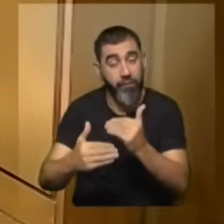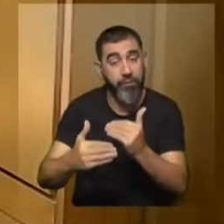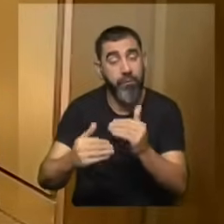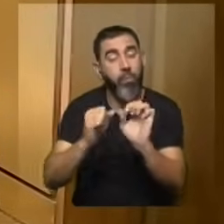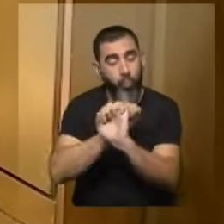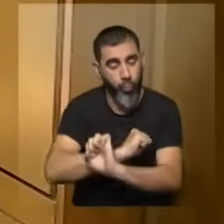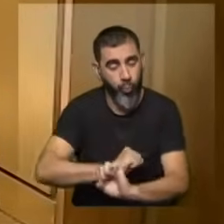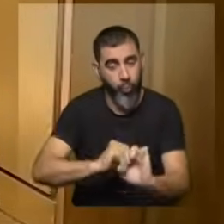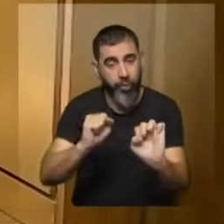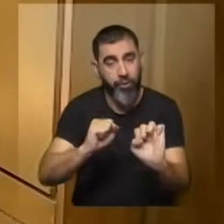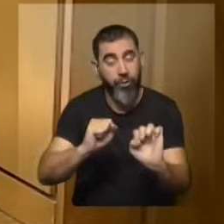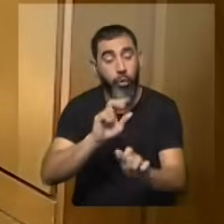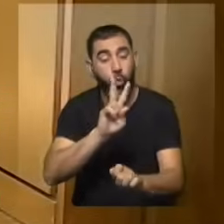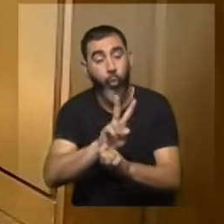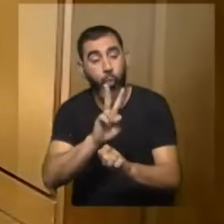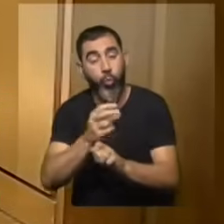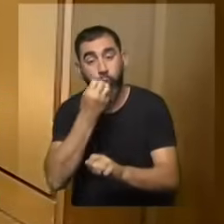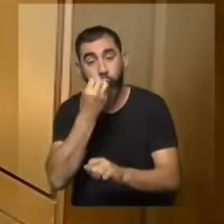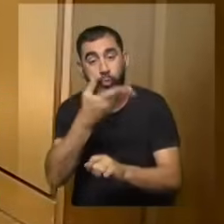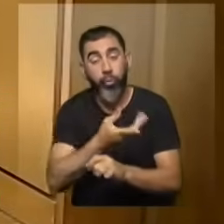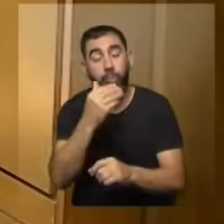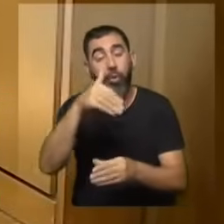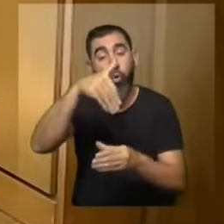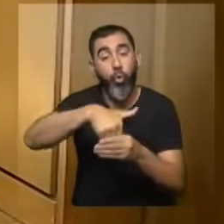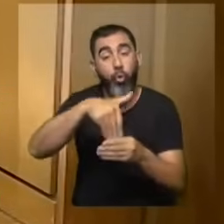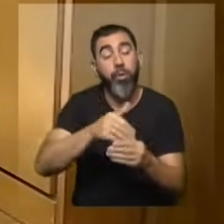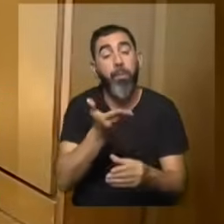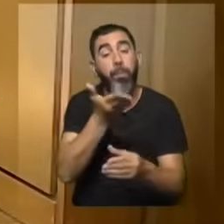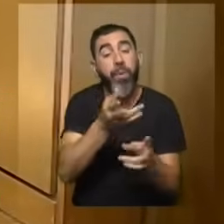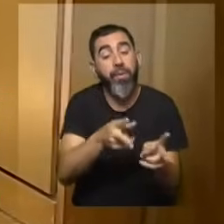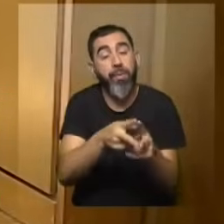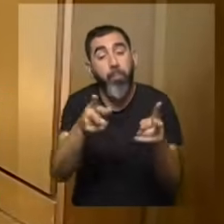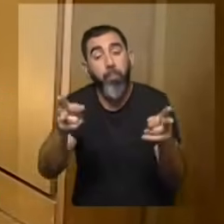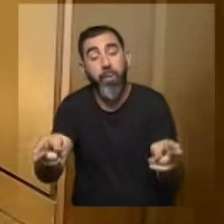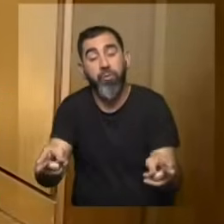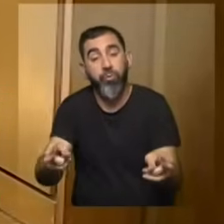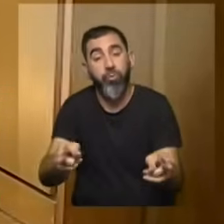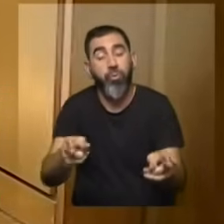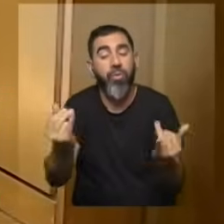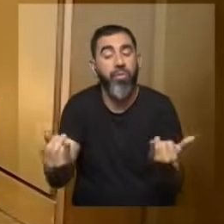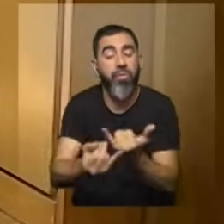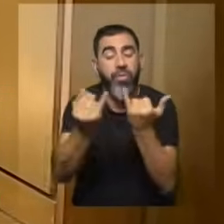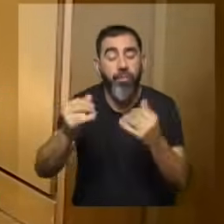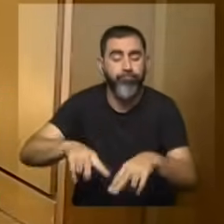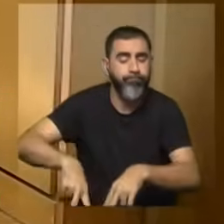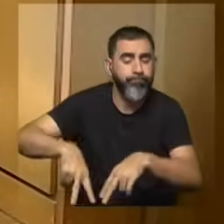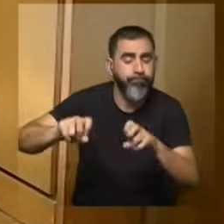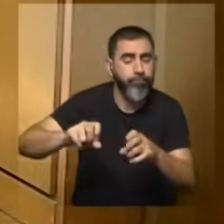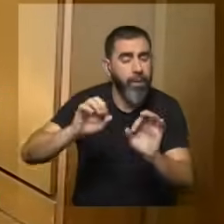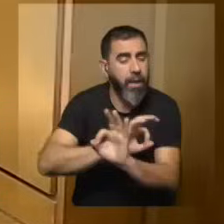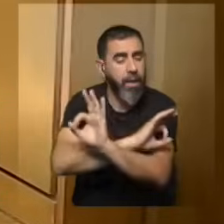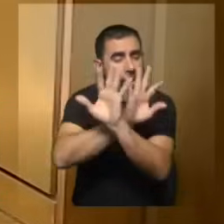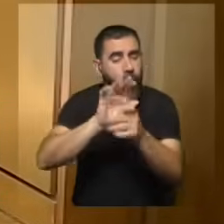posibilitaría el control de todas maneras la corte electoral pidió un plazo de unos días para estudiar estas